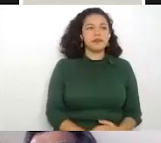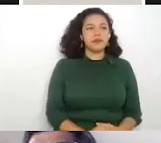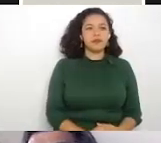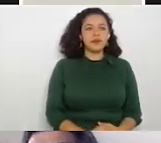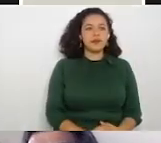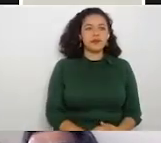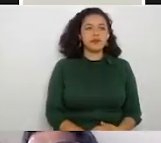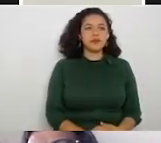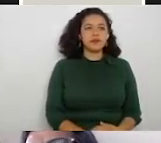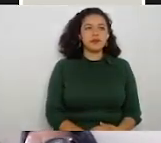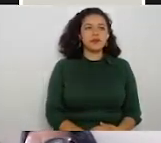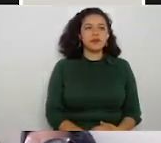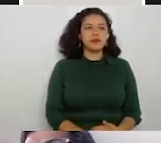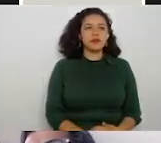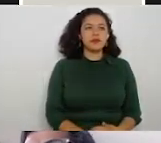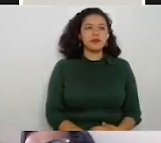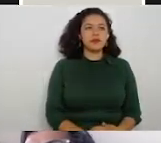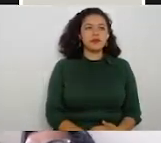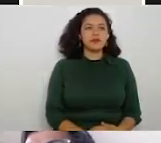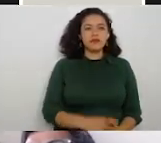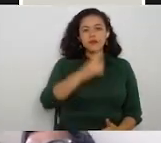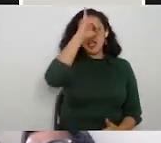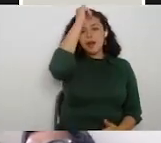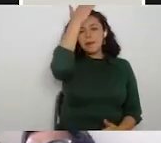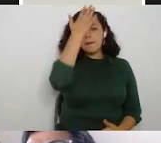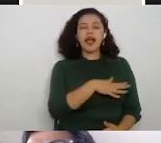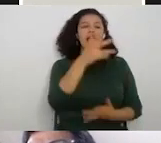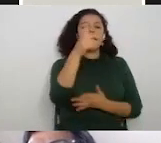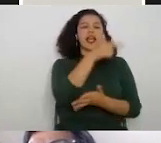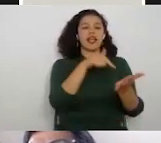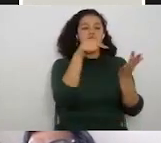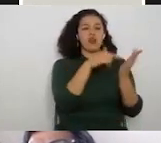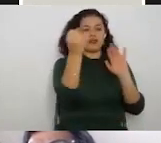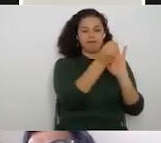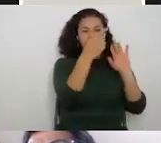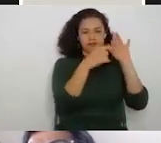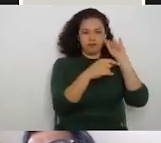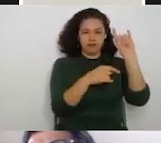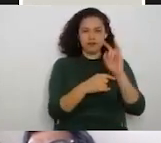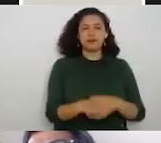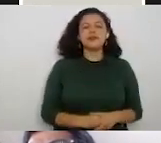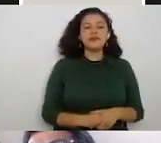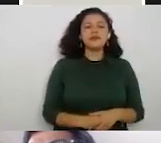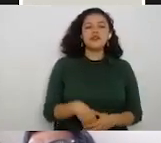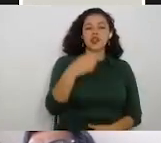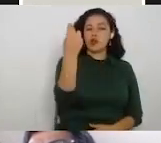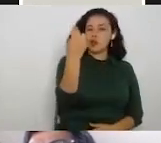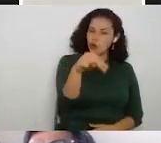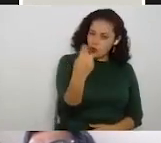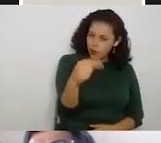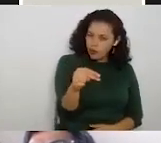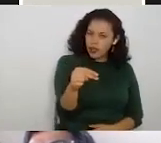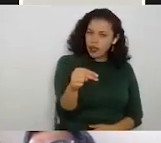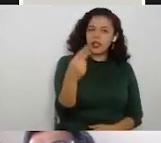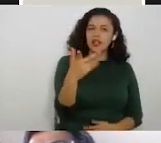pues de acuerdo a lo que está aquí, el logo de la dependencia, ¿sí? El nombre de